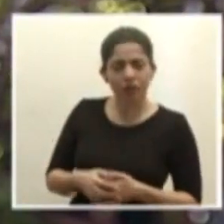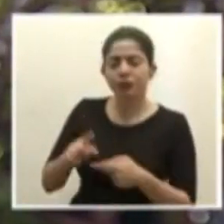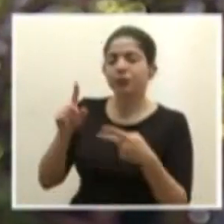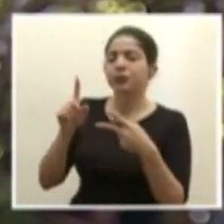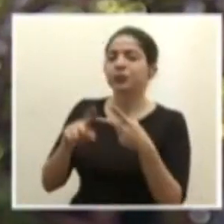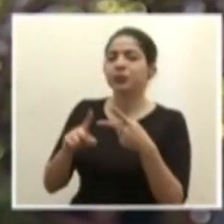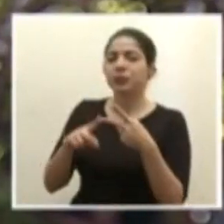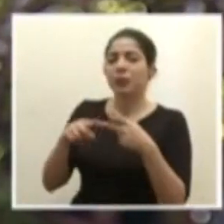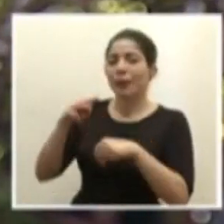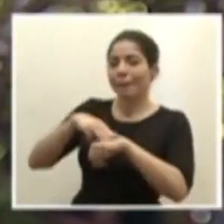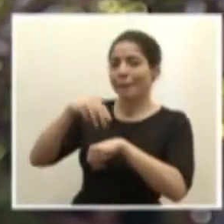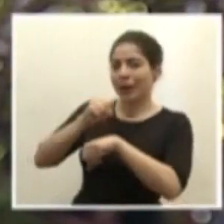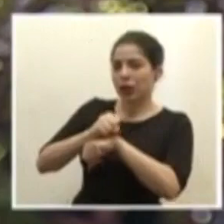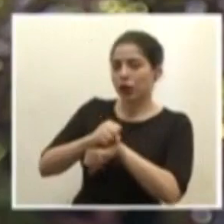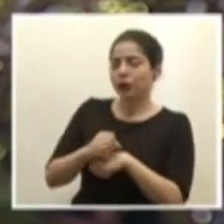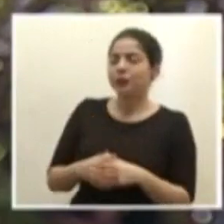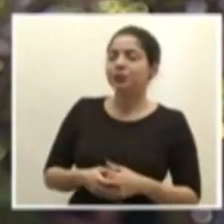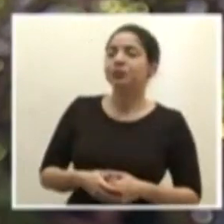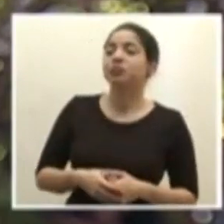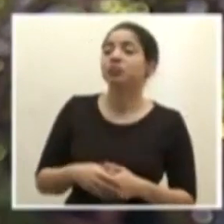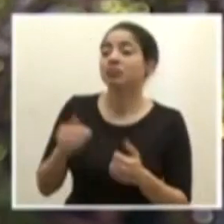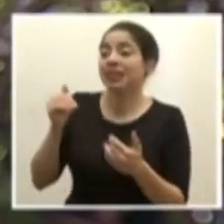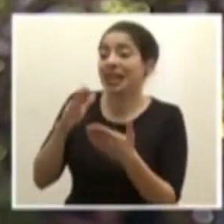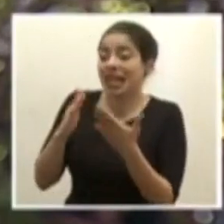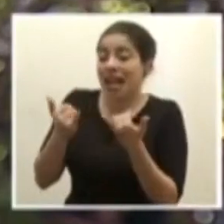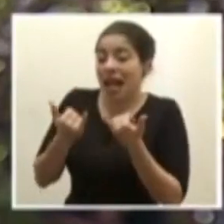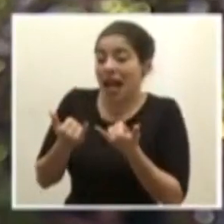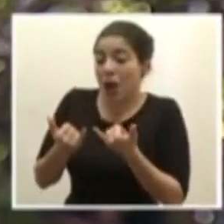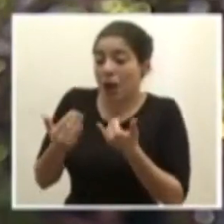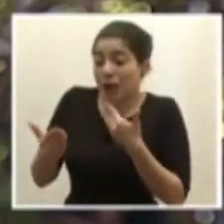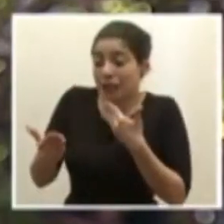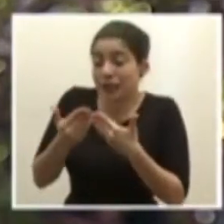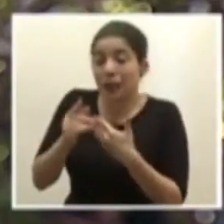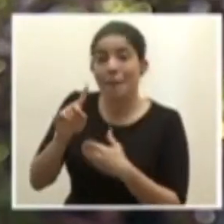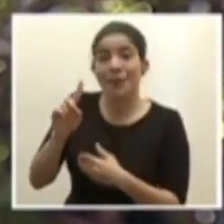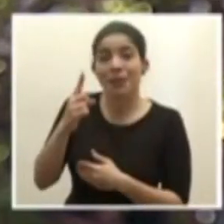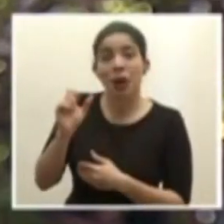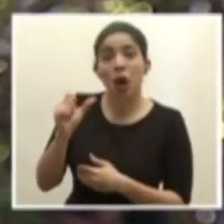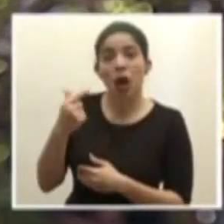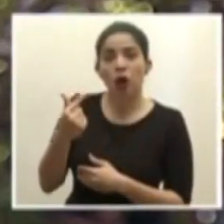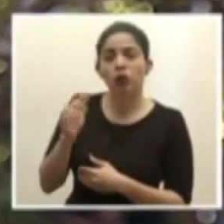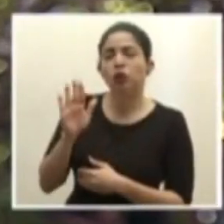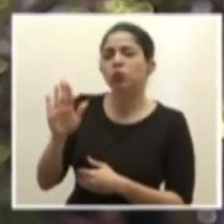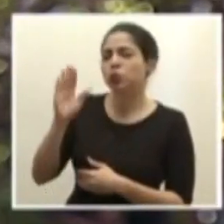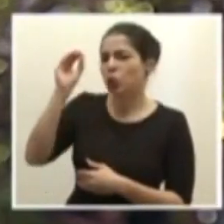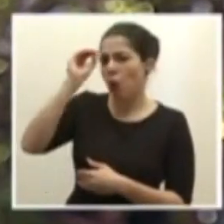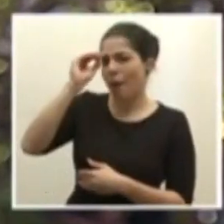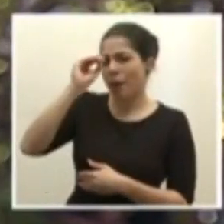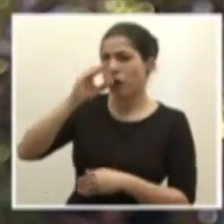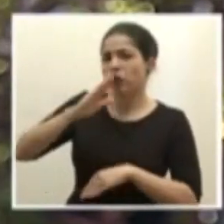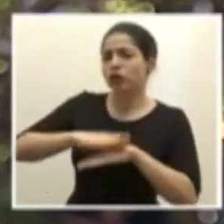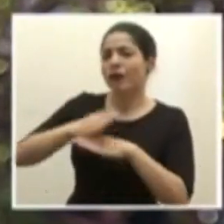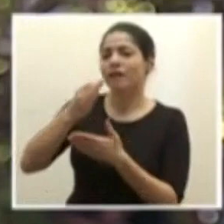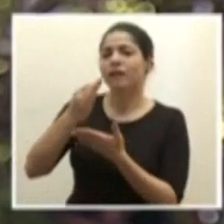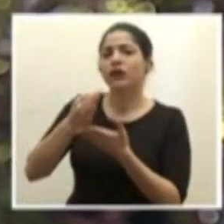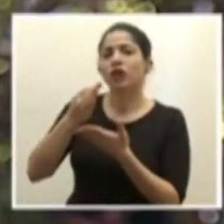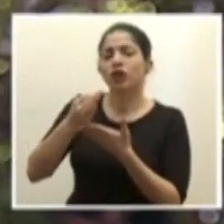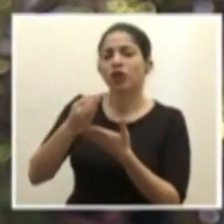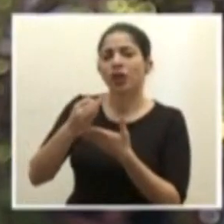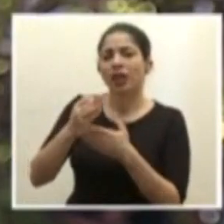Don Michael, ante la cercanía del 1 de agosto, ¿cuál es su posición en cuanto a abrir las fronteras